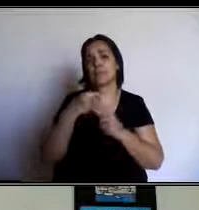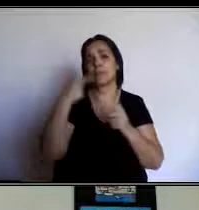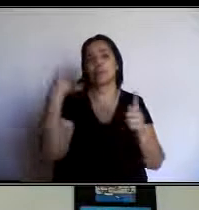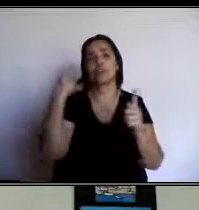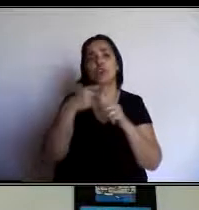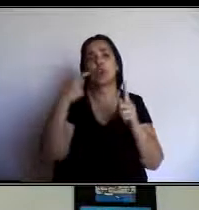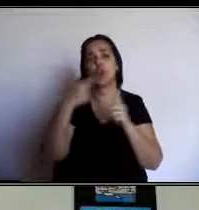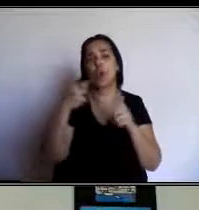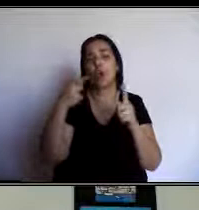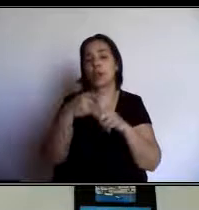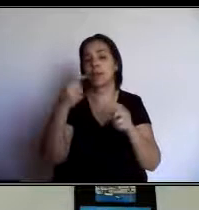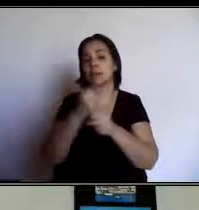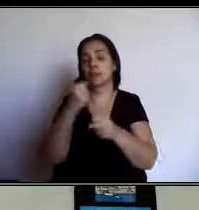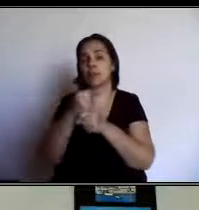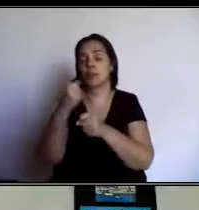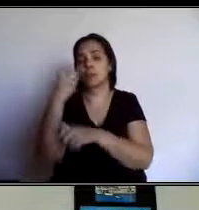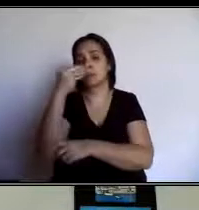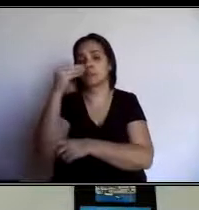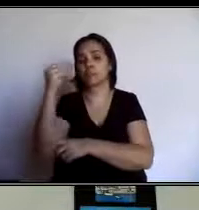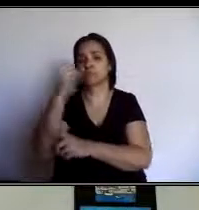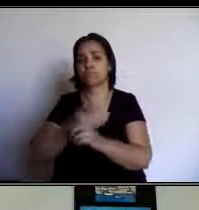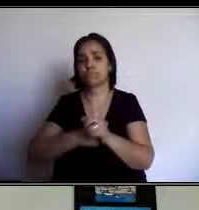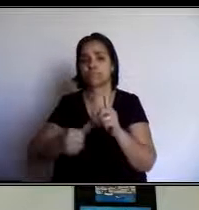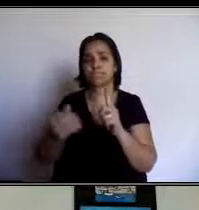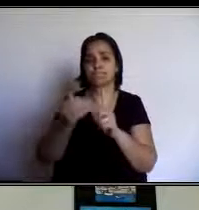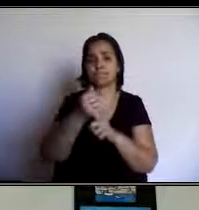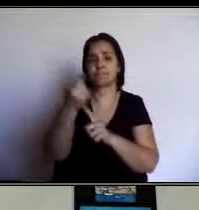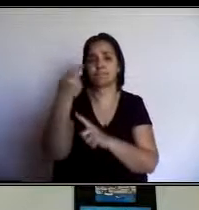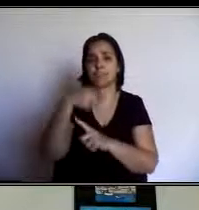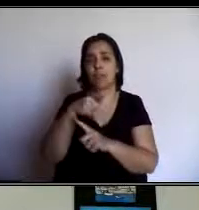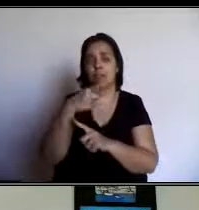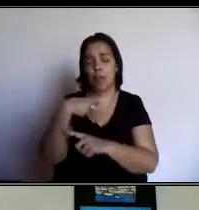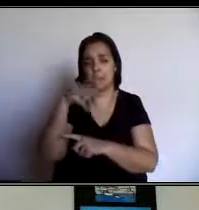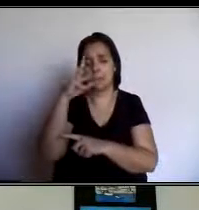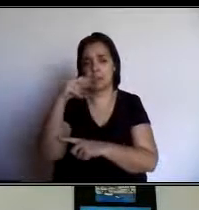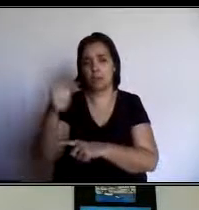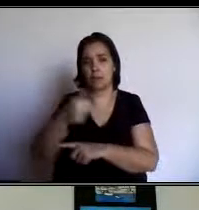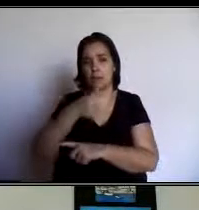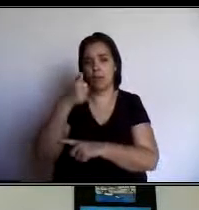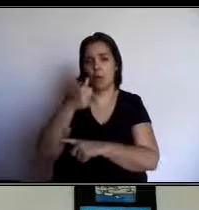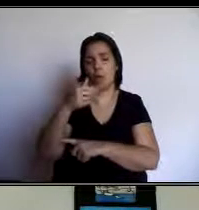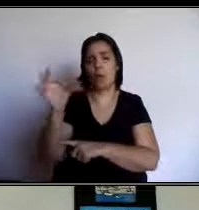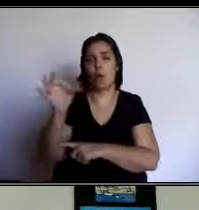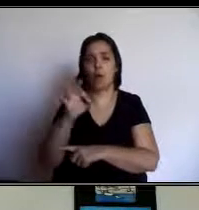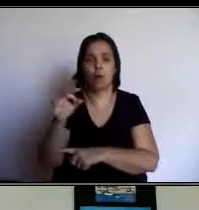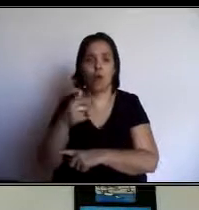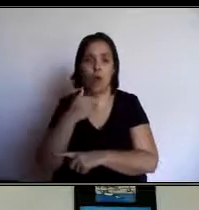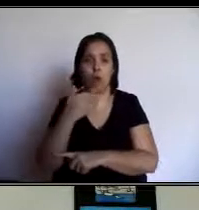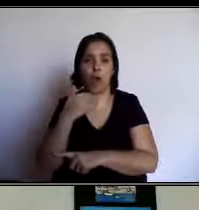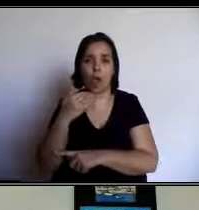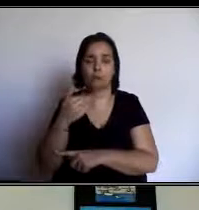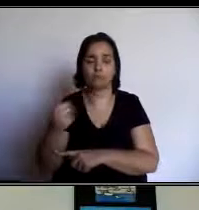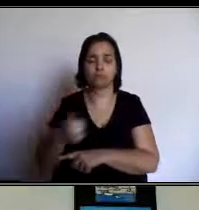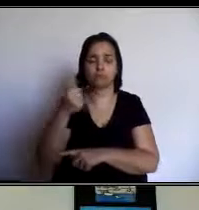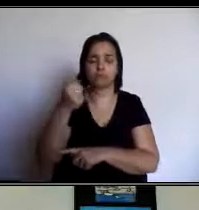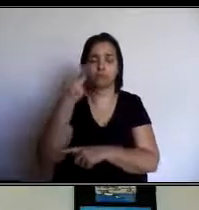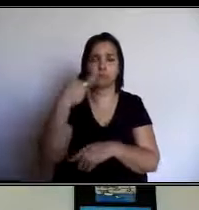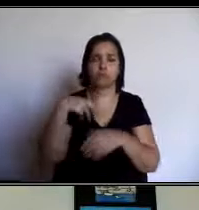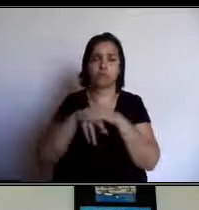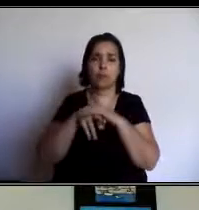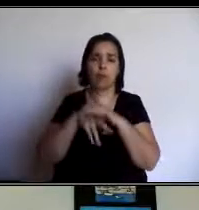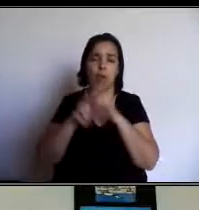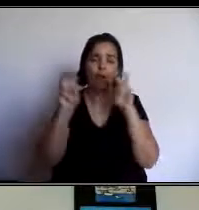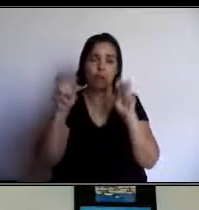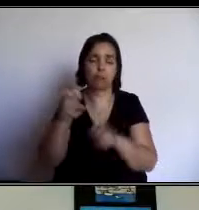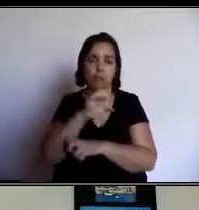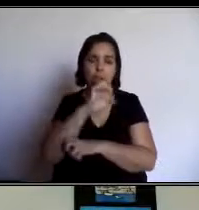y al mismo tiempo dotar de más especialización, quizá, o al menos de más recursos en asuntos